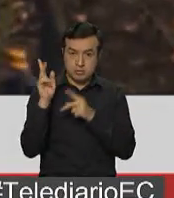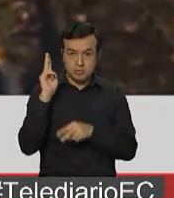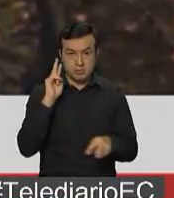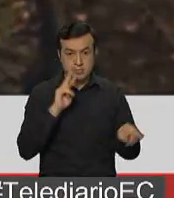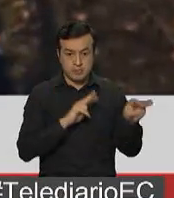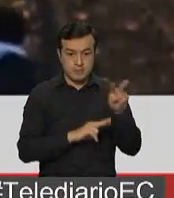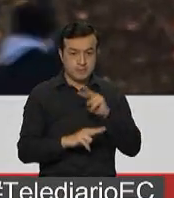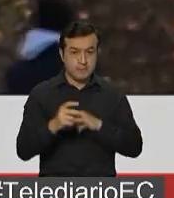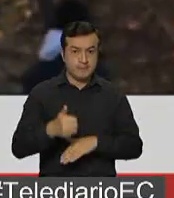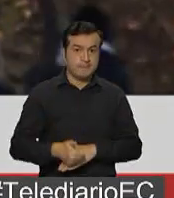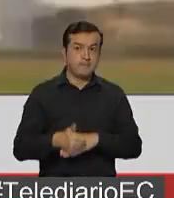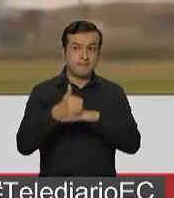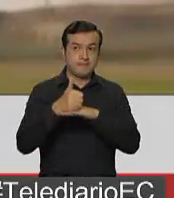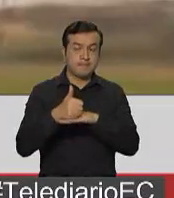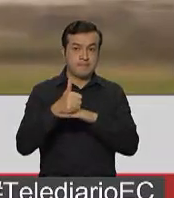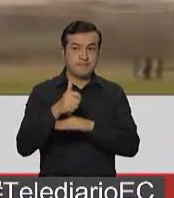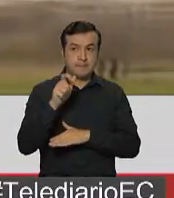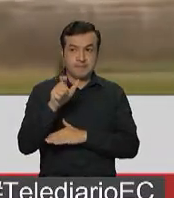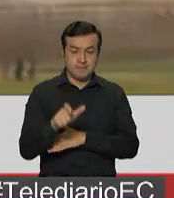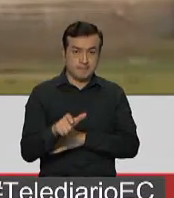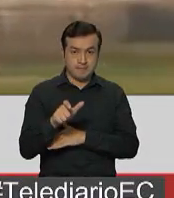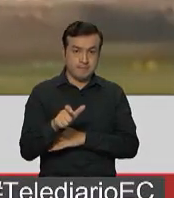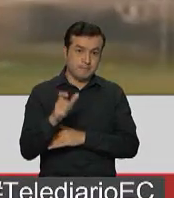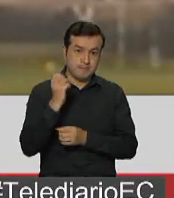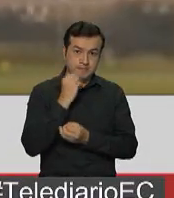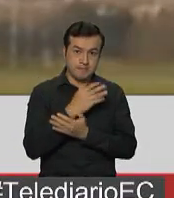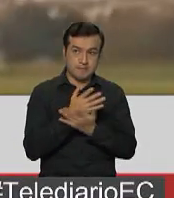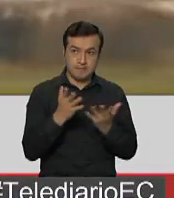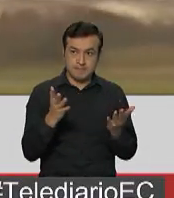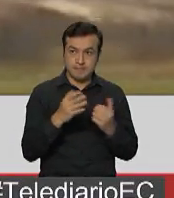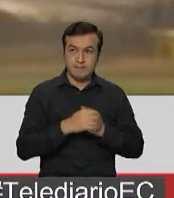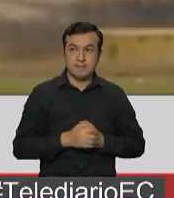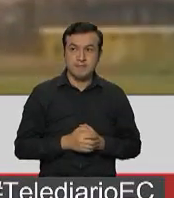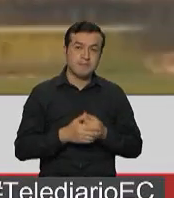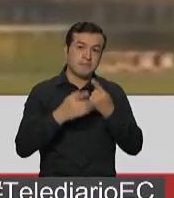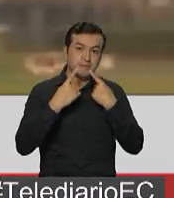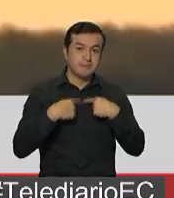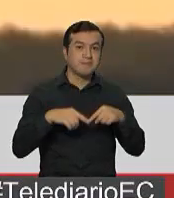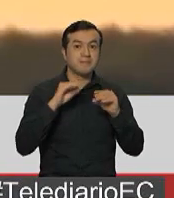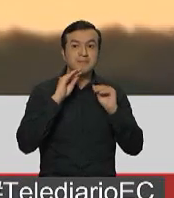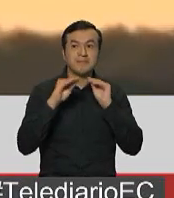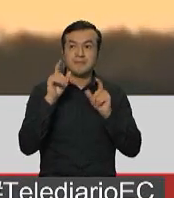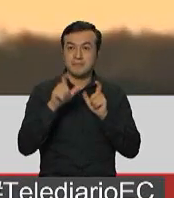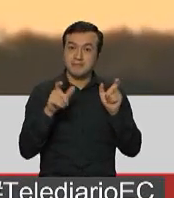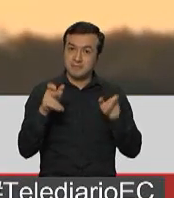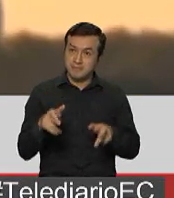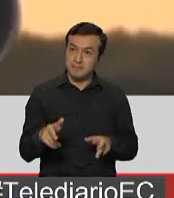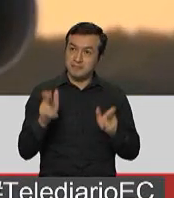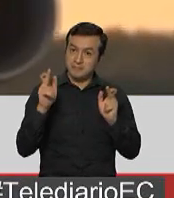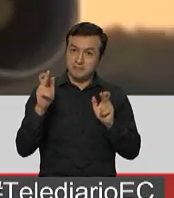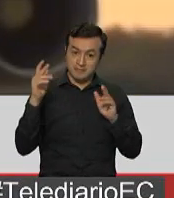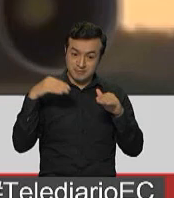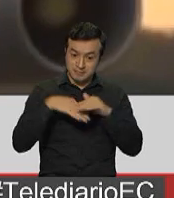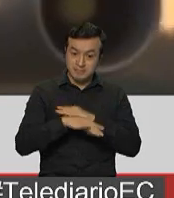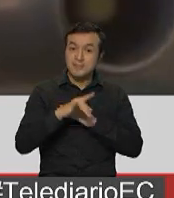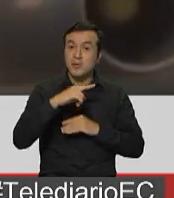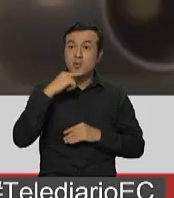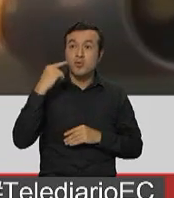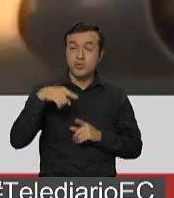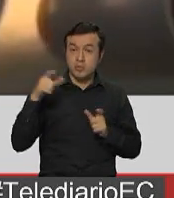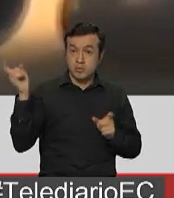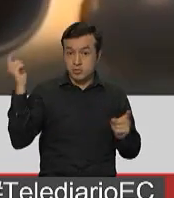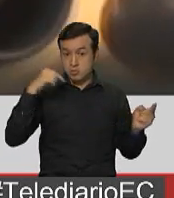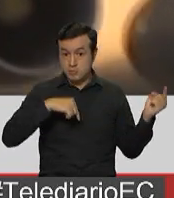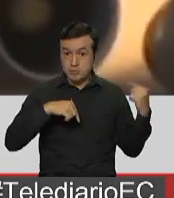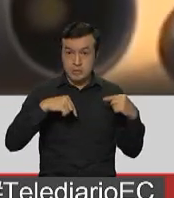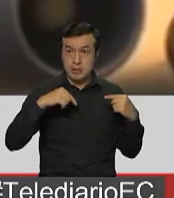primer ministro de Rusia, Mikhail Mishustin. Además, se otorgará permiso para ingresar a Rusia a los extranjeros que